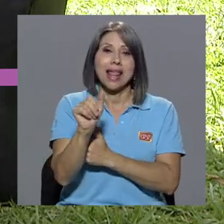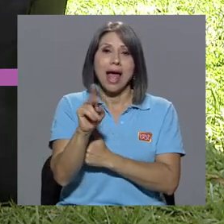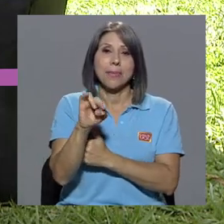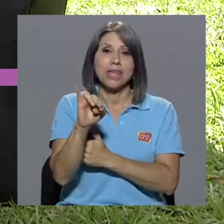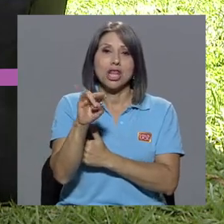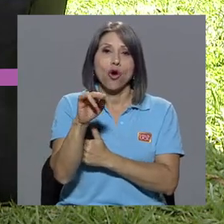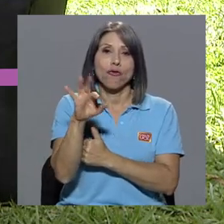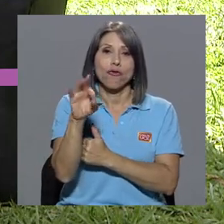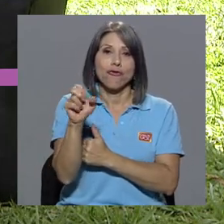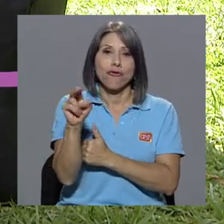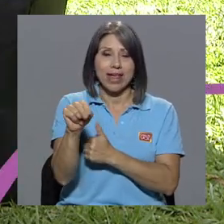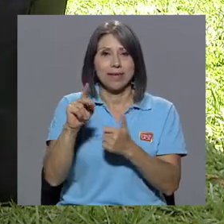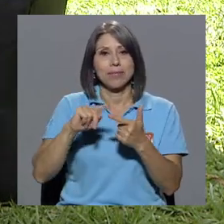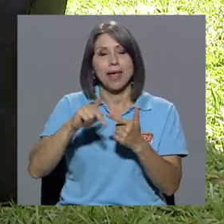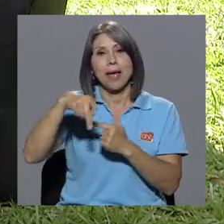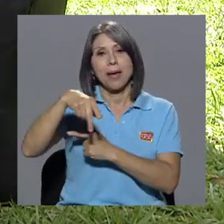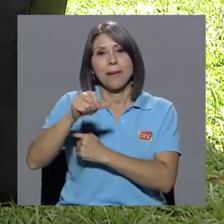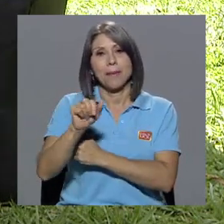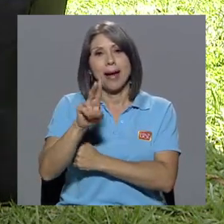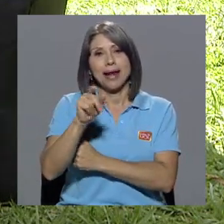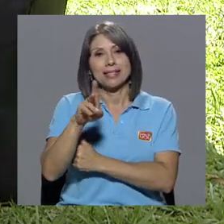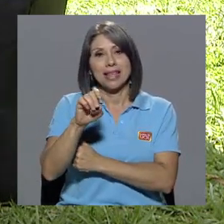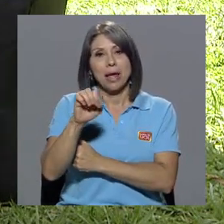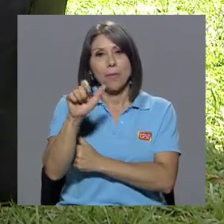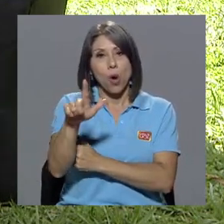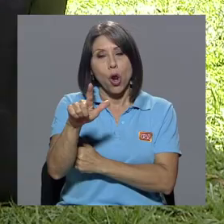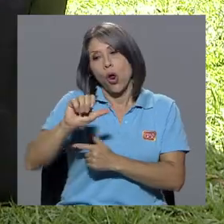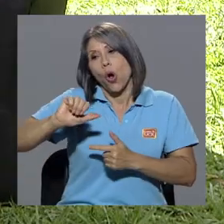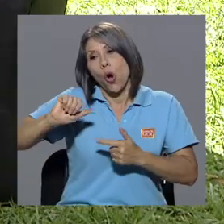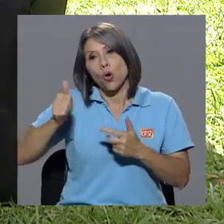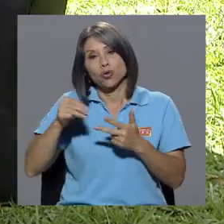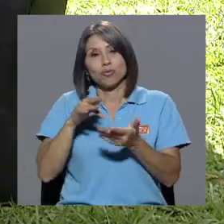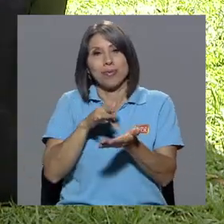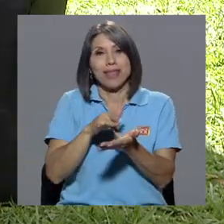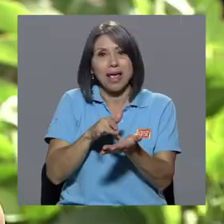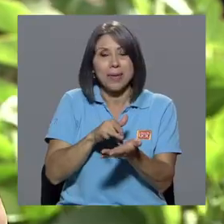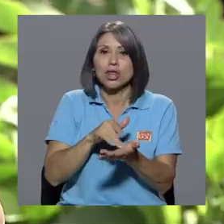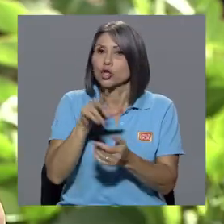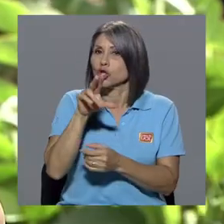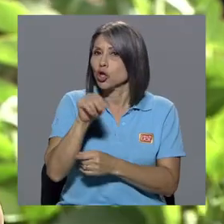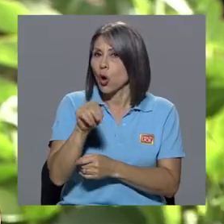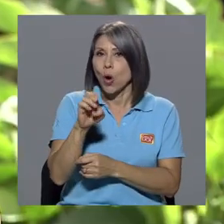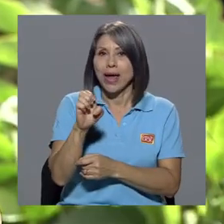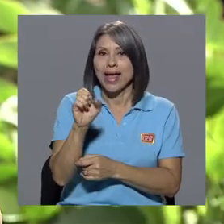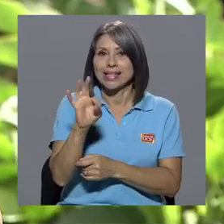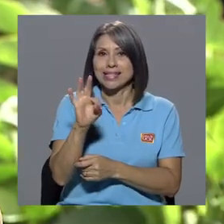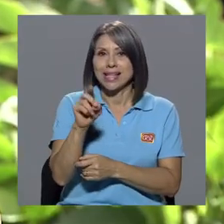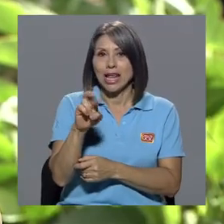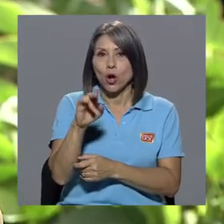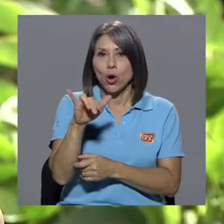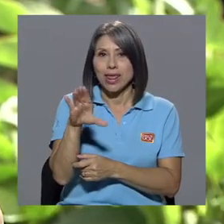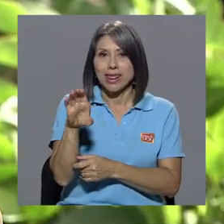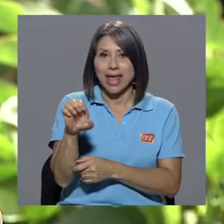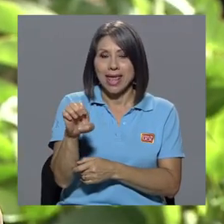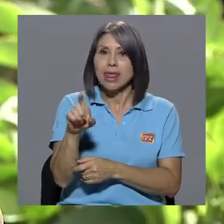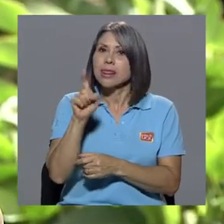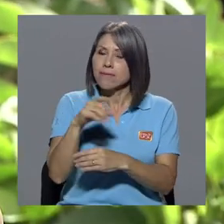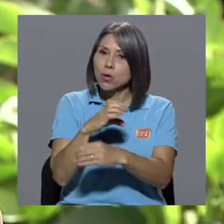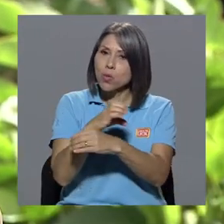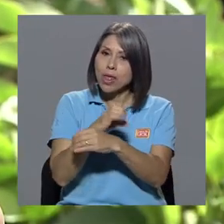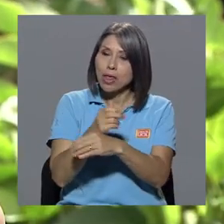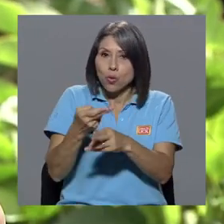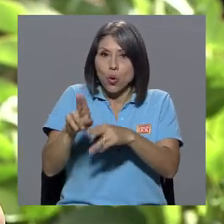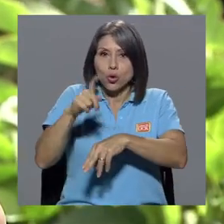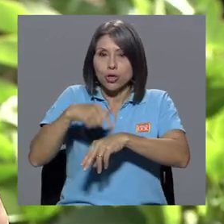paracetamol, hasta los antiinflamatorios no esteroideos, que son medicamentos que debemos utilizar con cierta reserva y por un corto